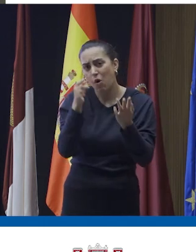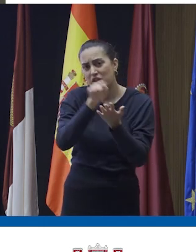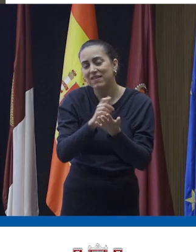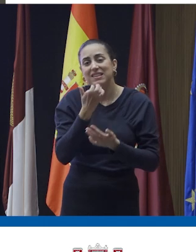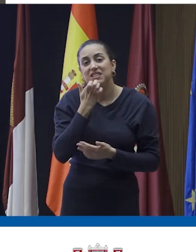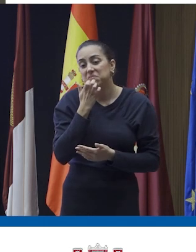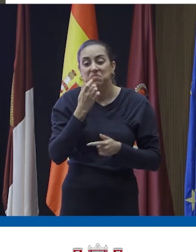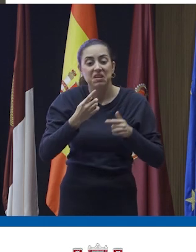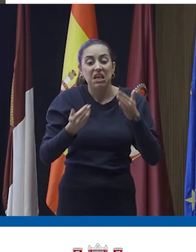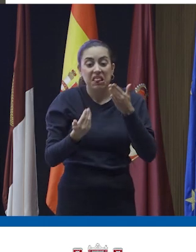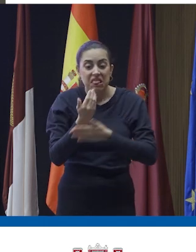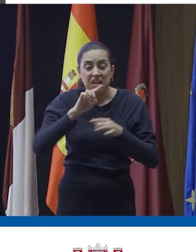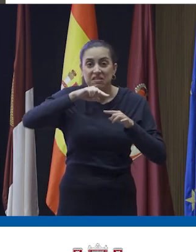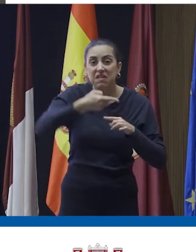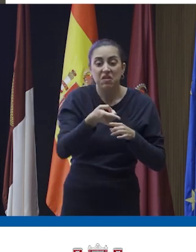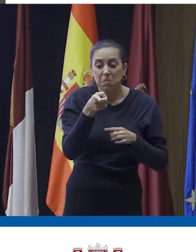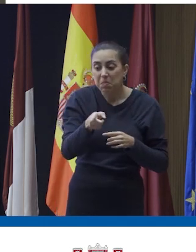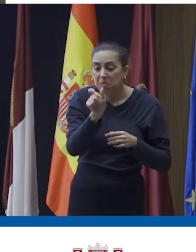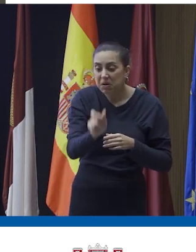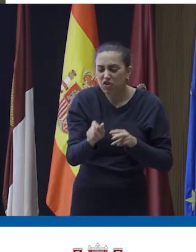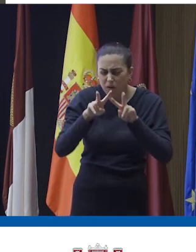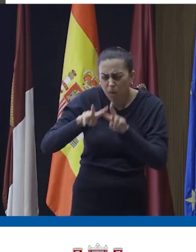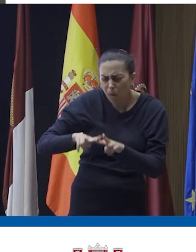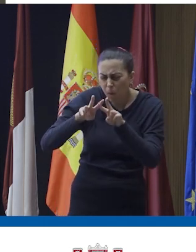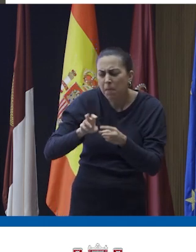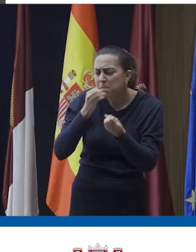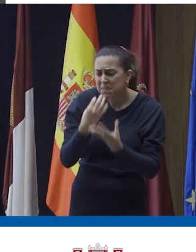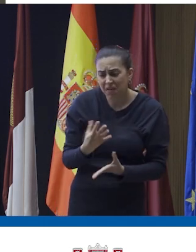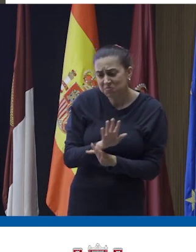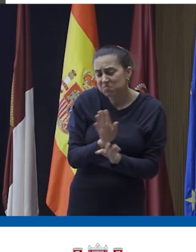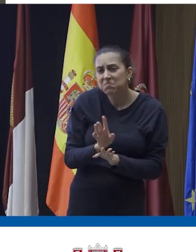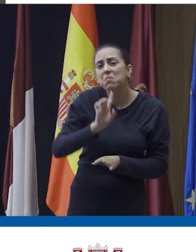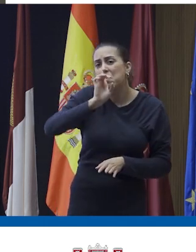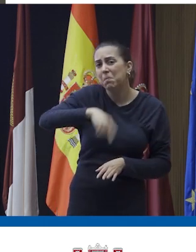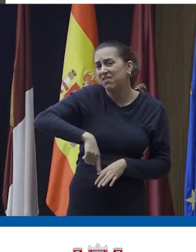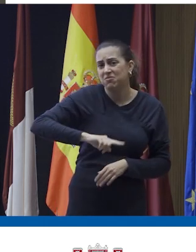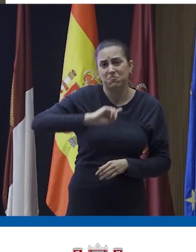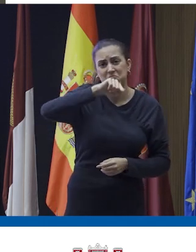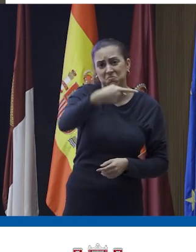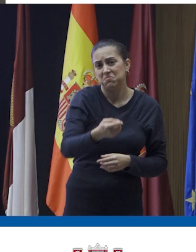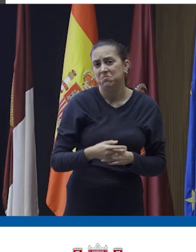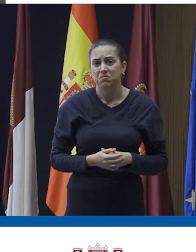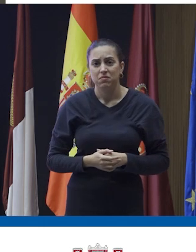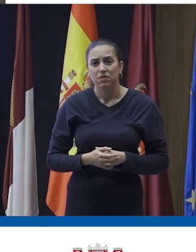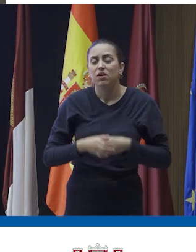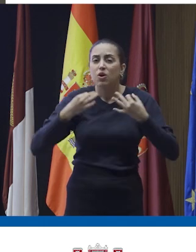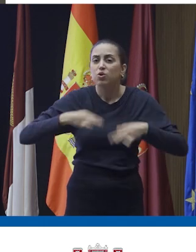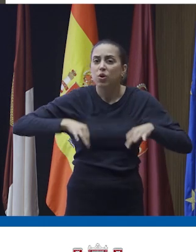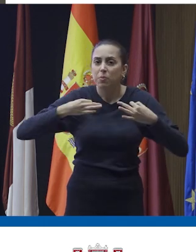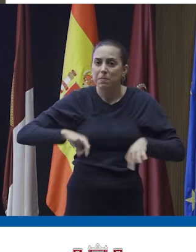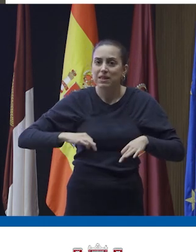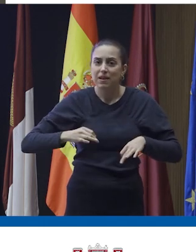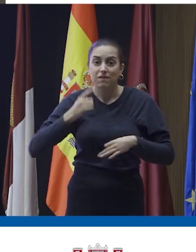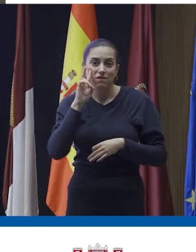Si el paciente está bien, se cita al mes, ¿vale? Y la visita del mes, pues ¿cuál va a ser? Normalmente se estabiliza